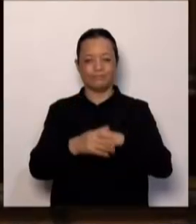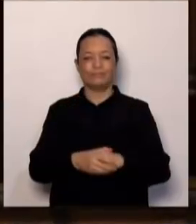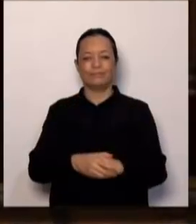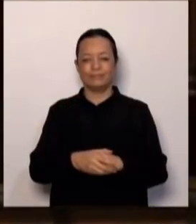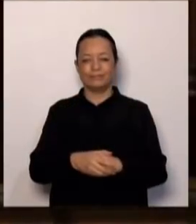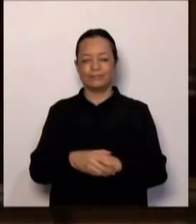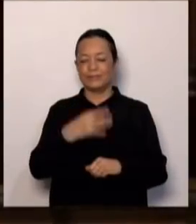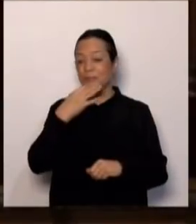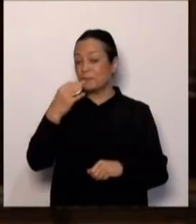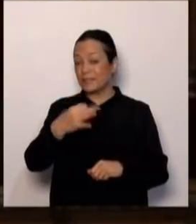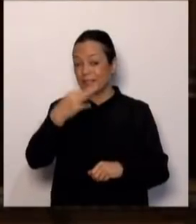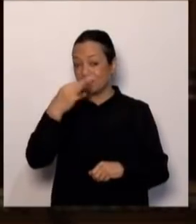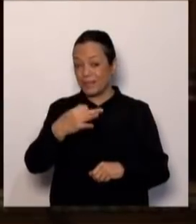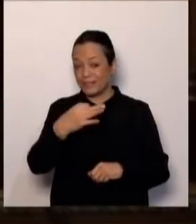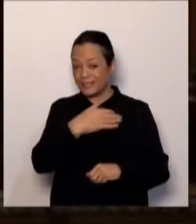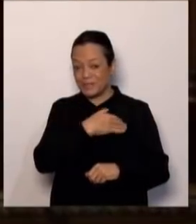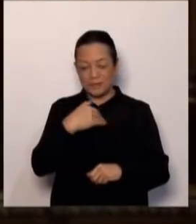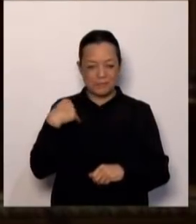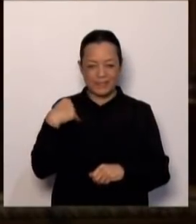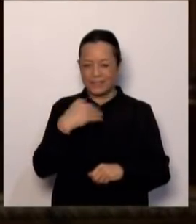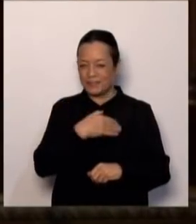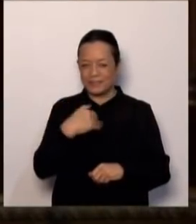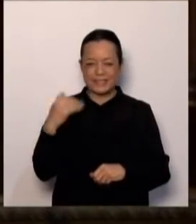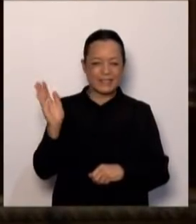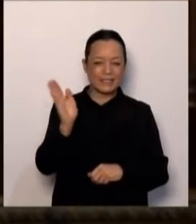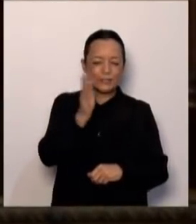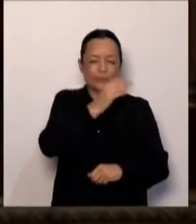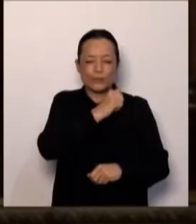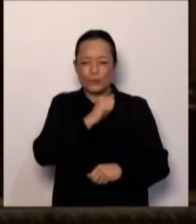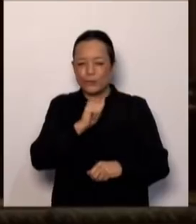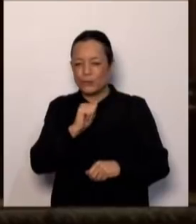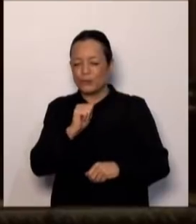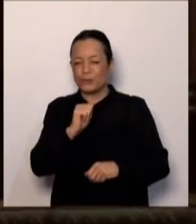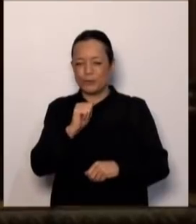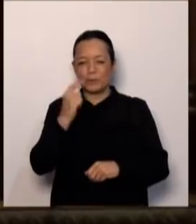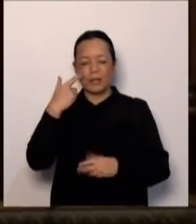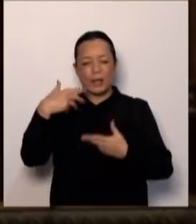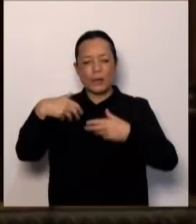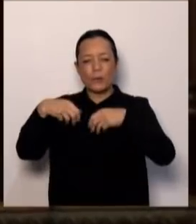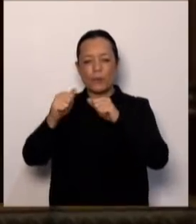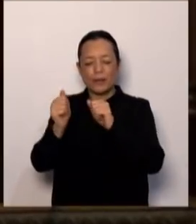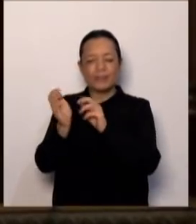dirigida especialmente a todas las mamás para que encuentren en el Señor